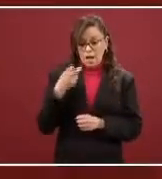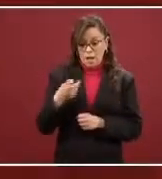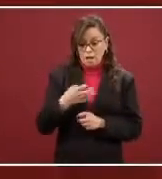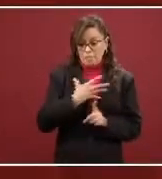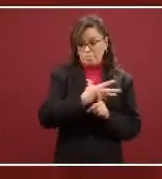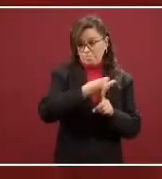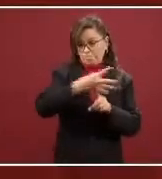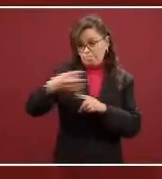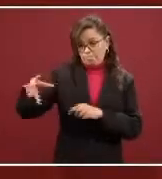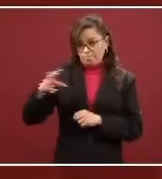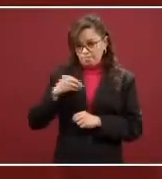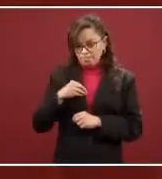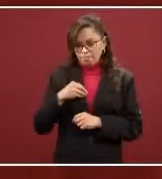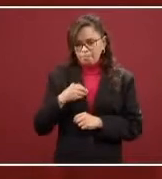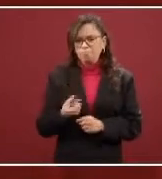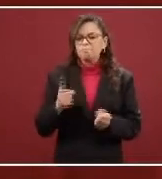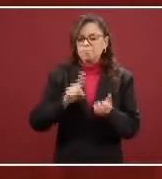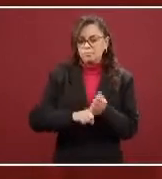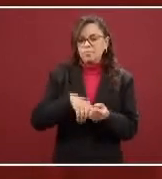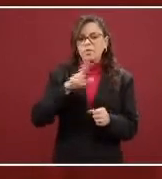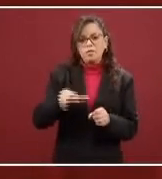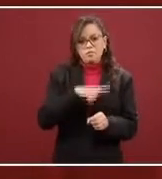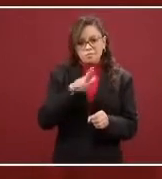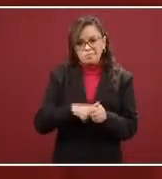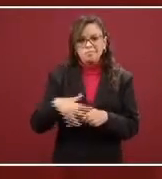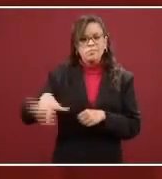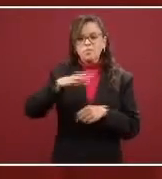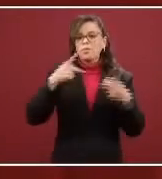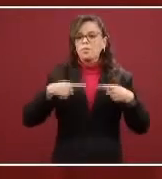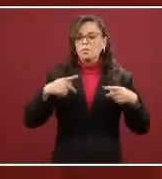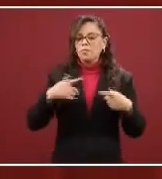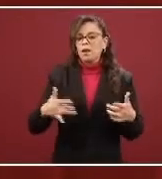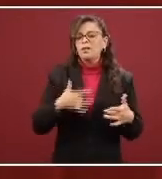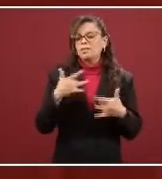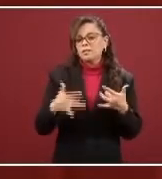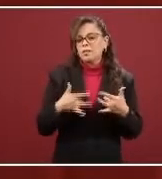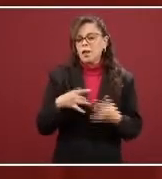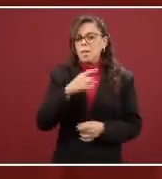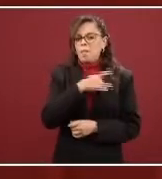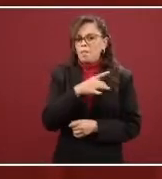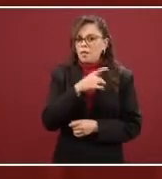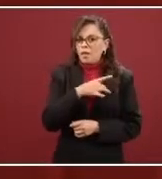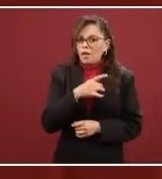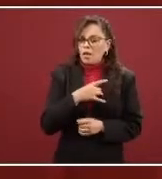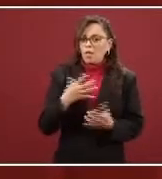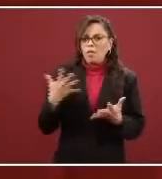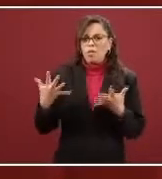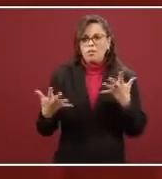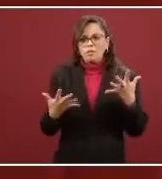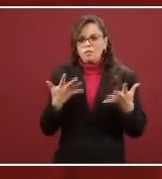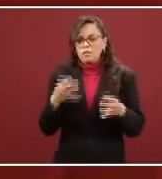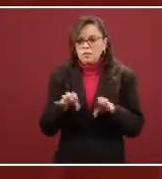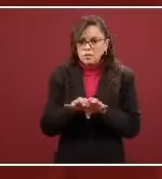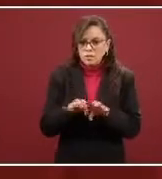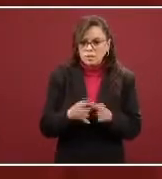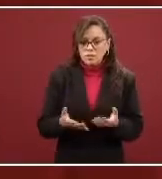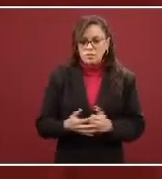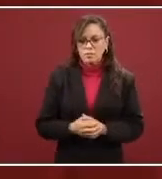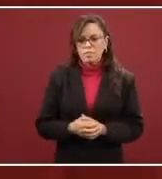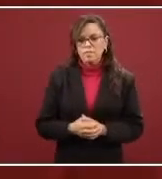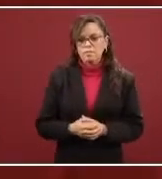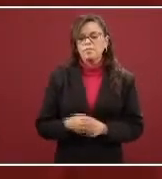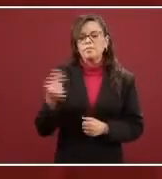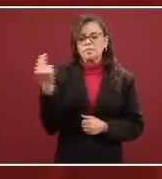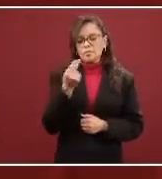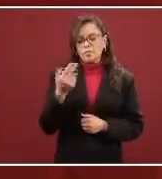estamos hablando de que es normal percibir miedo, de sentir ansiedad e inclusive tenemos que tener algunas medidas